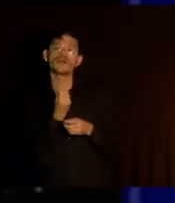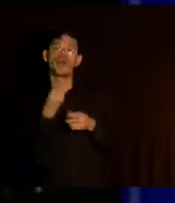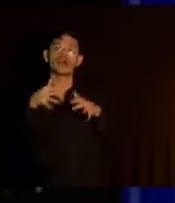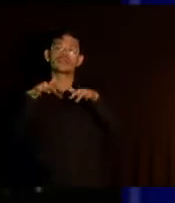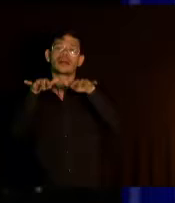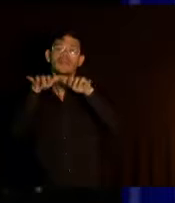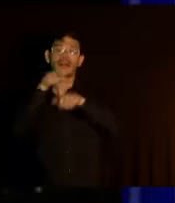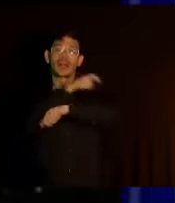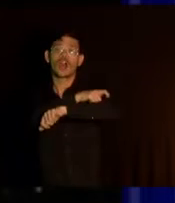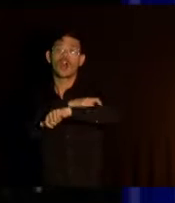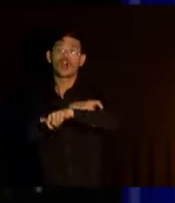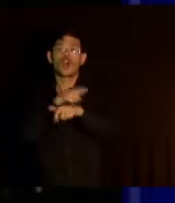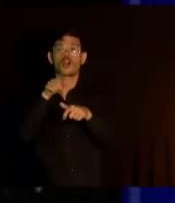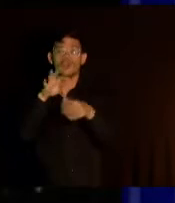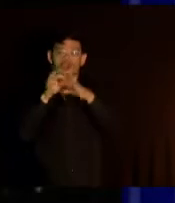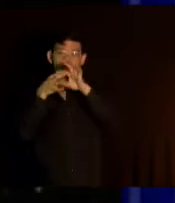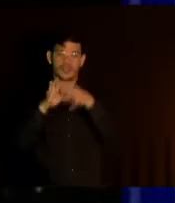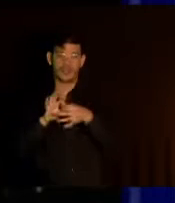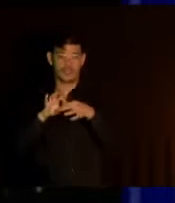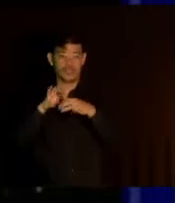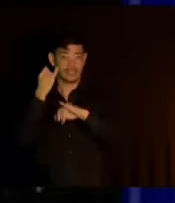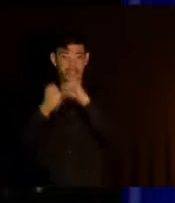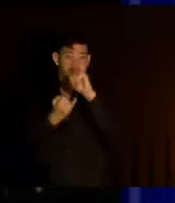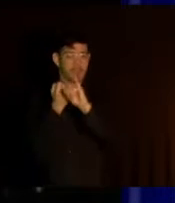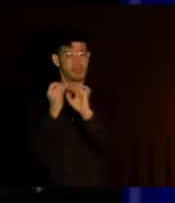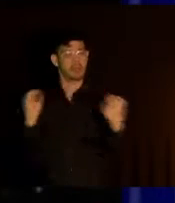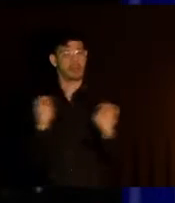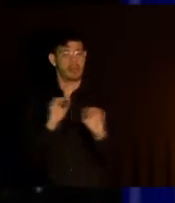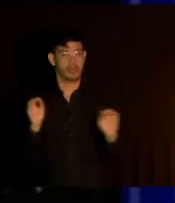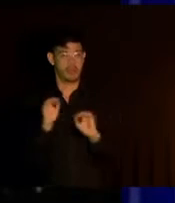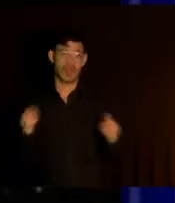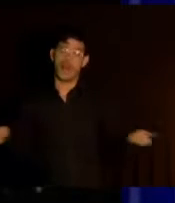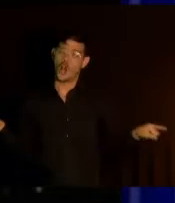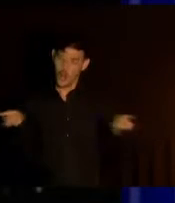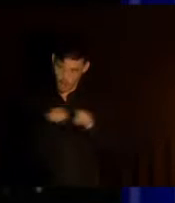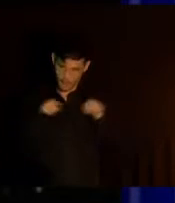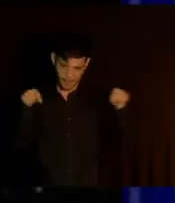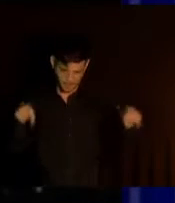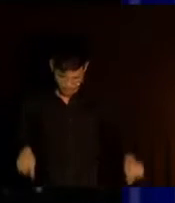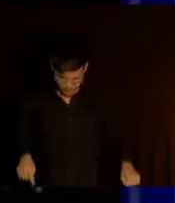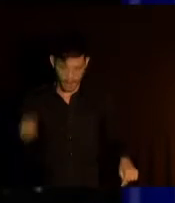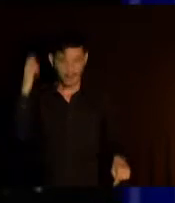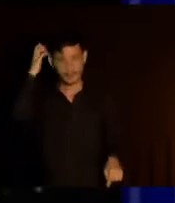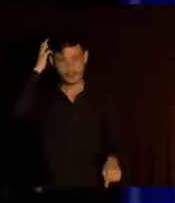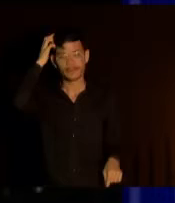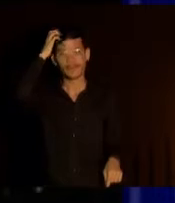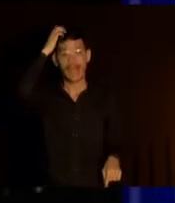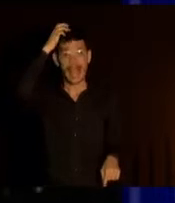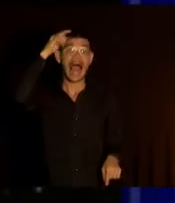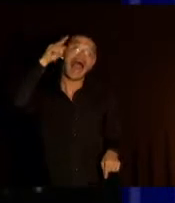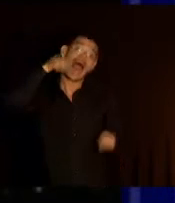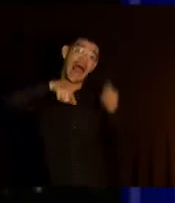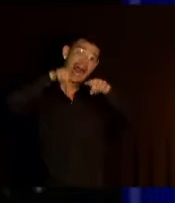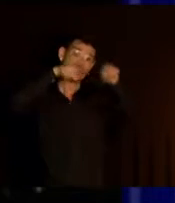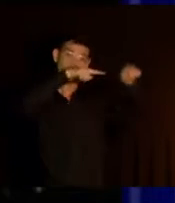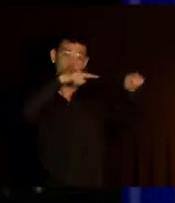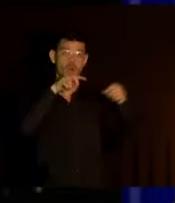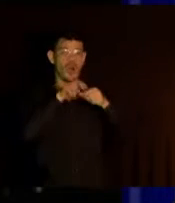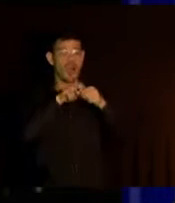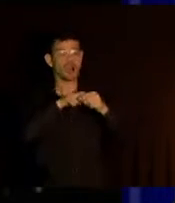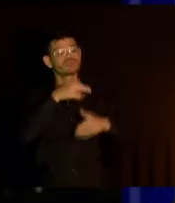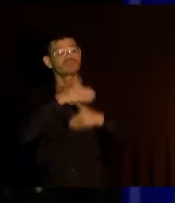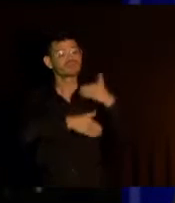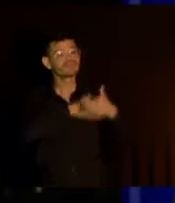Comité Paralímpico Internacional. Lo mismo pasaría acá. Habrán unas federaciones que están en desarrollo, pero que todavía no van a